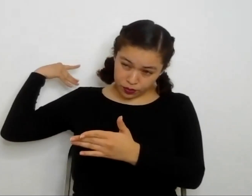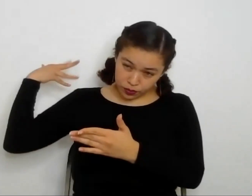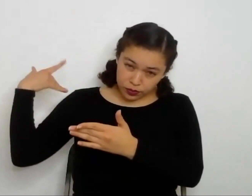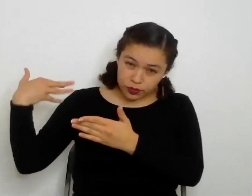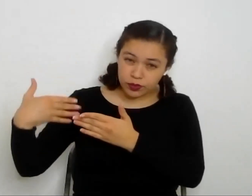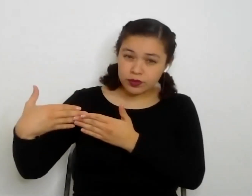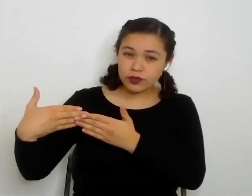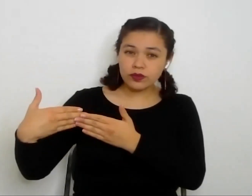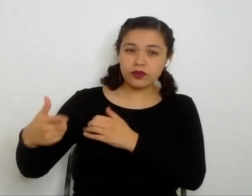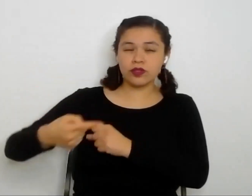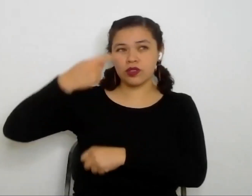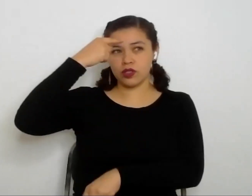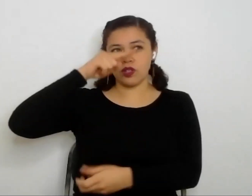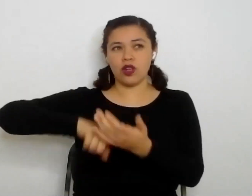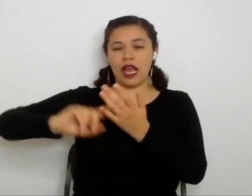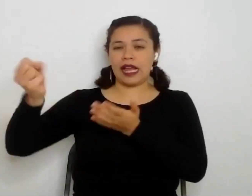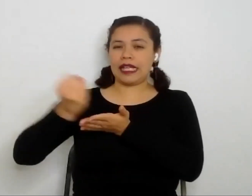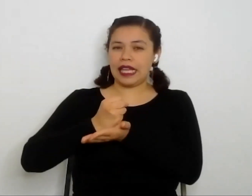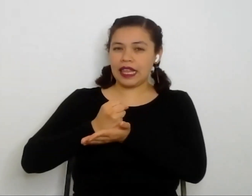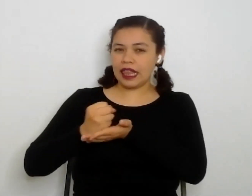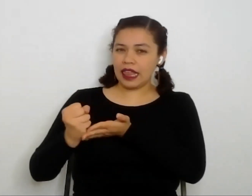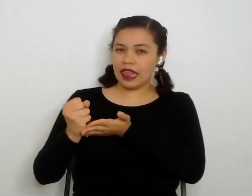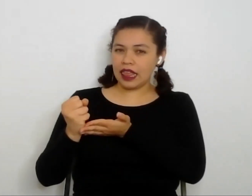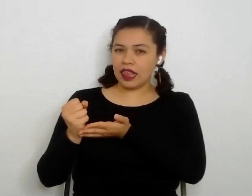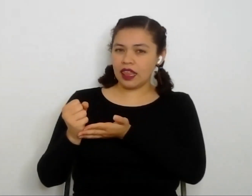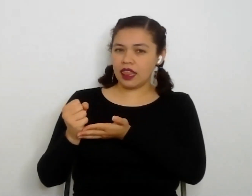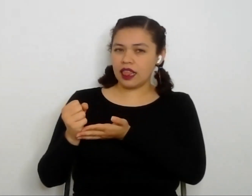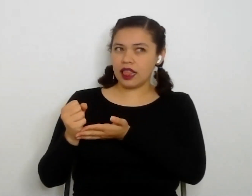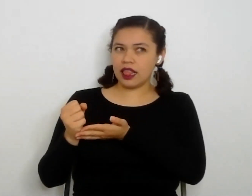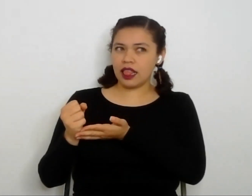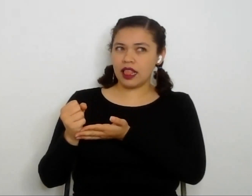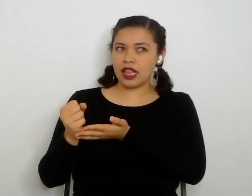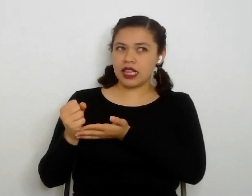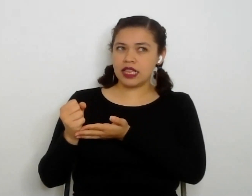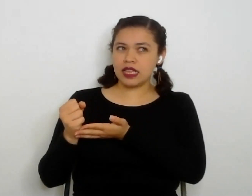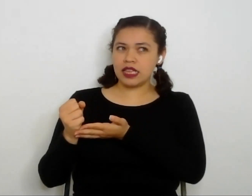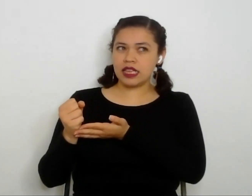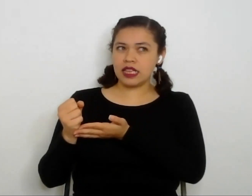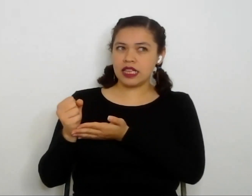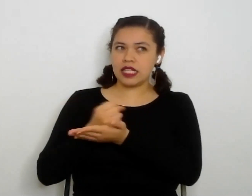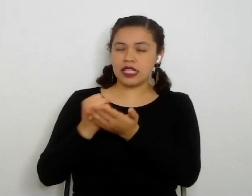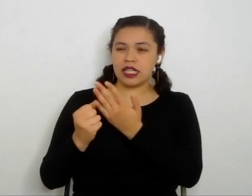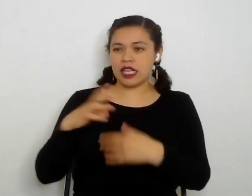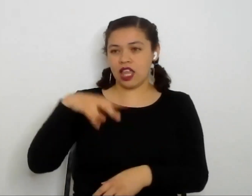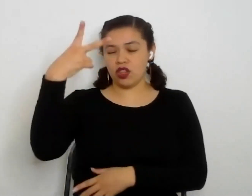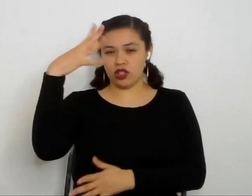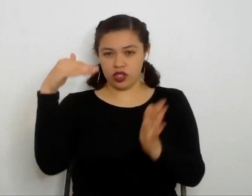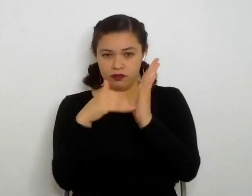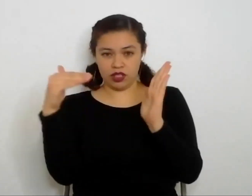hay más créditos de... Ya quien te pide 2 millones es